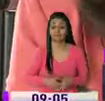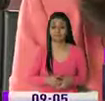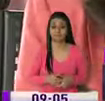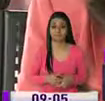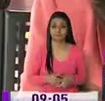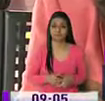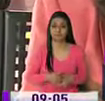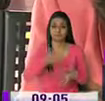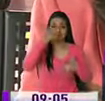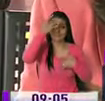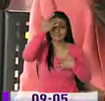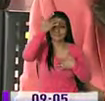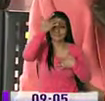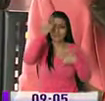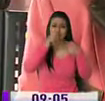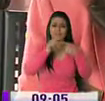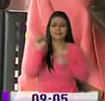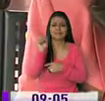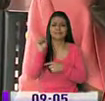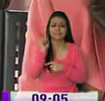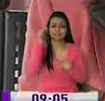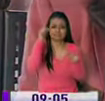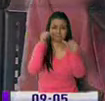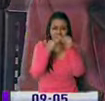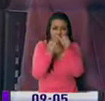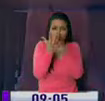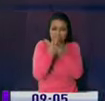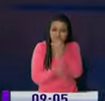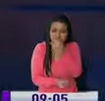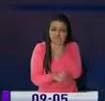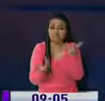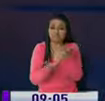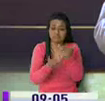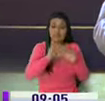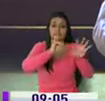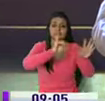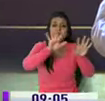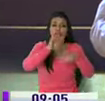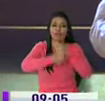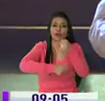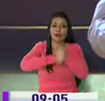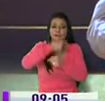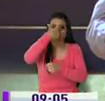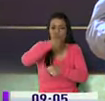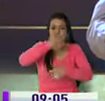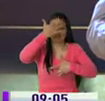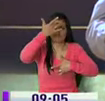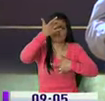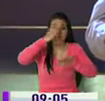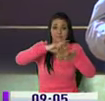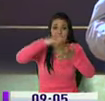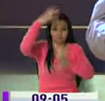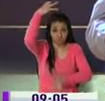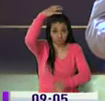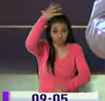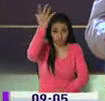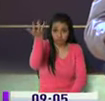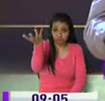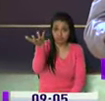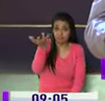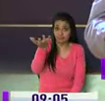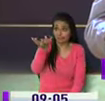Esta enfermedad de Alzheimer se presenta a partir de los 65 años. Es una enfermedad neurodegenerativa, es decir, que las neuronas,